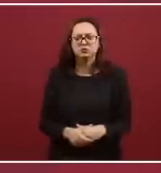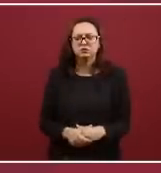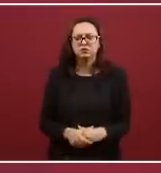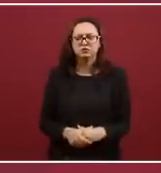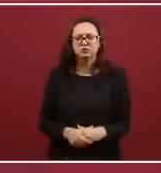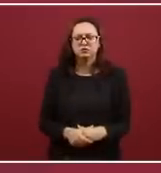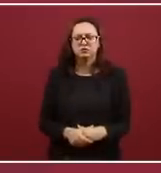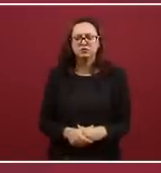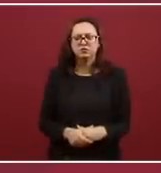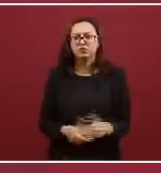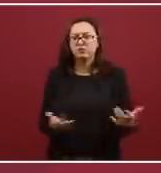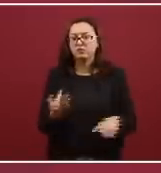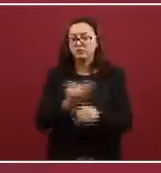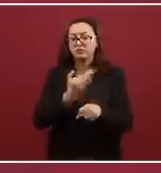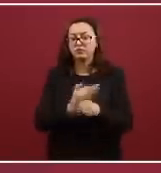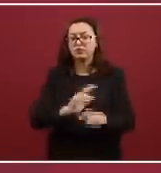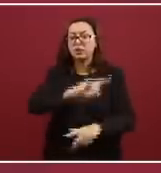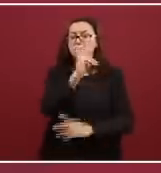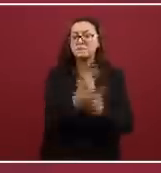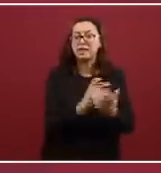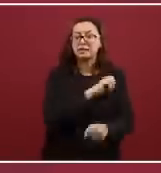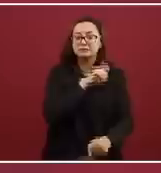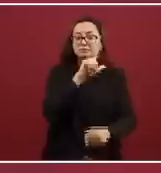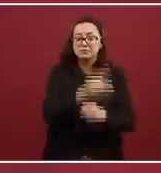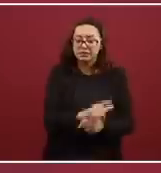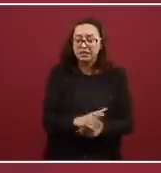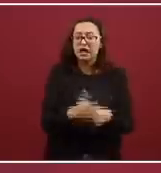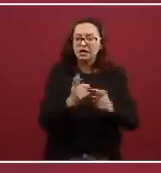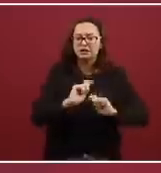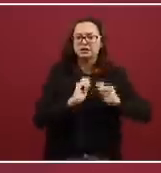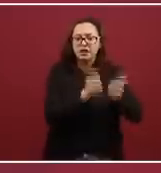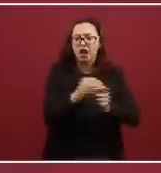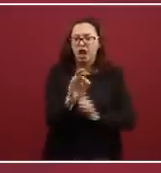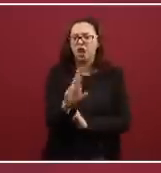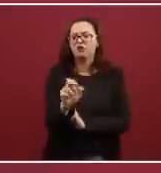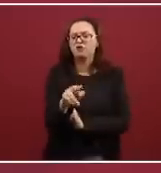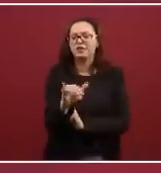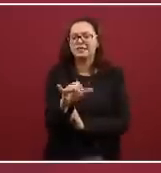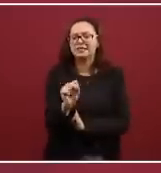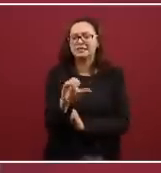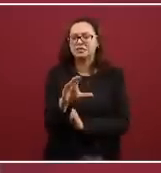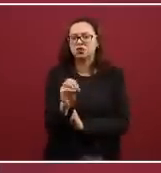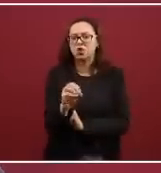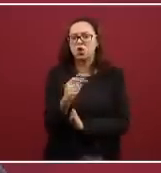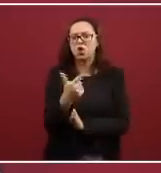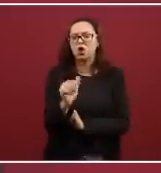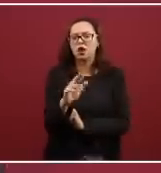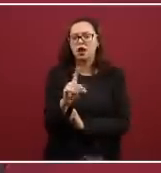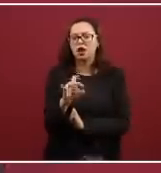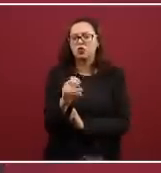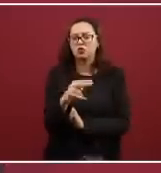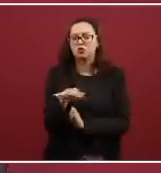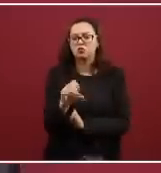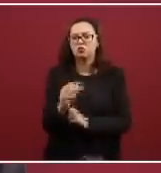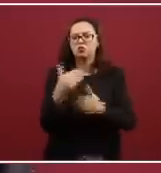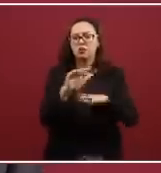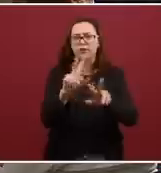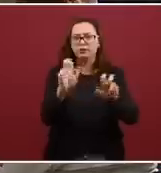programa o plan especial qué tiene que ver con lo que se deriva los acuerdos con los eeuu